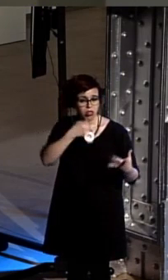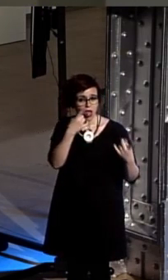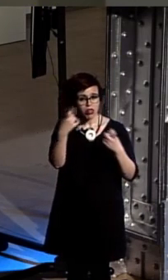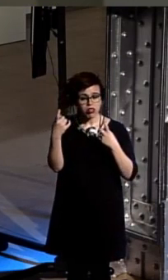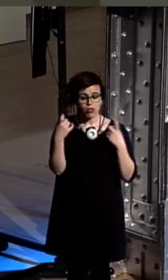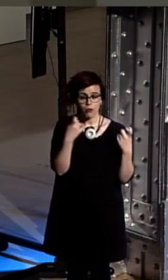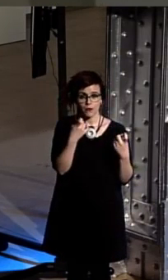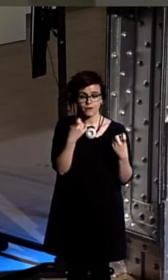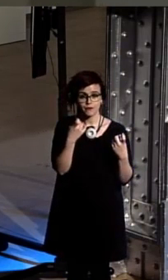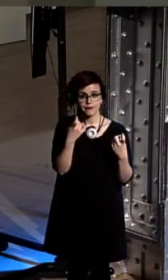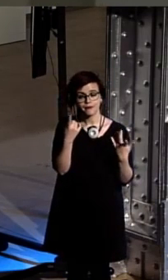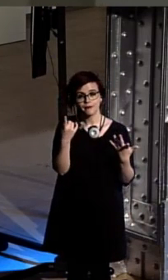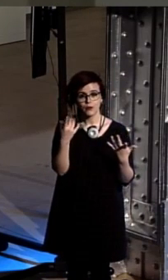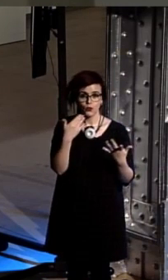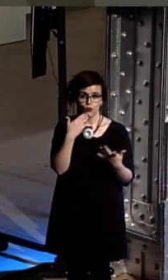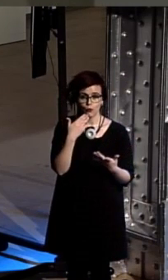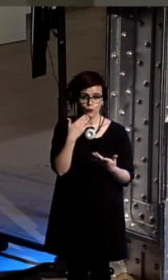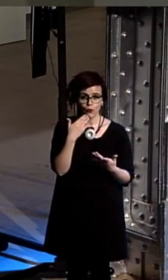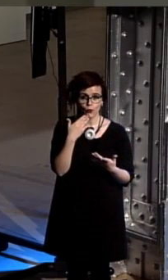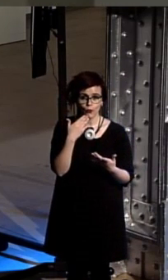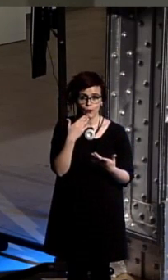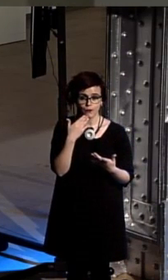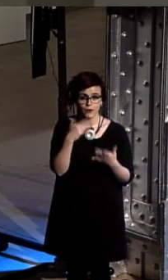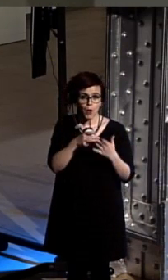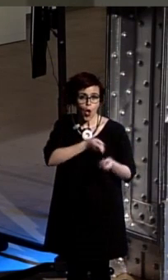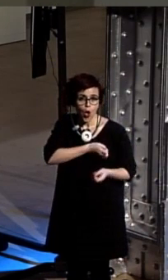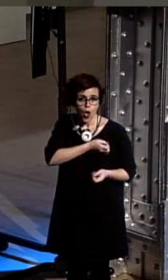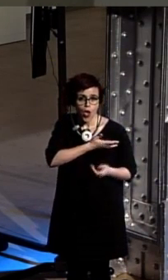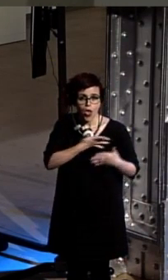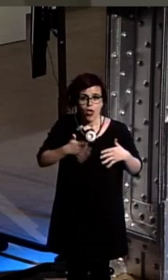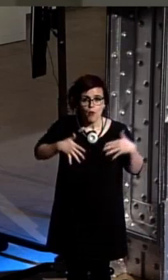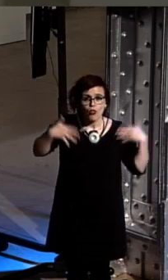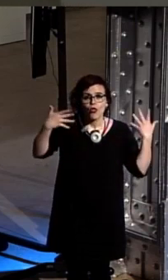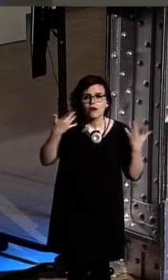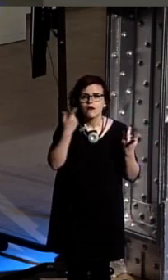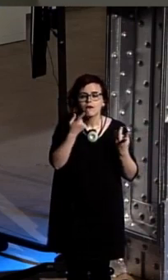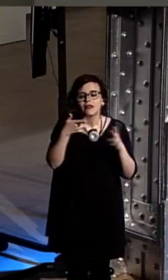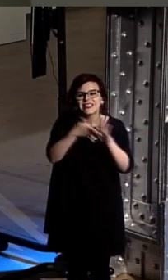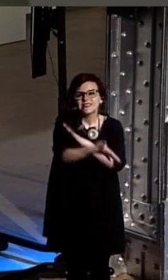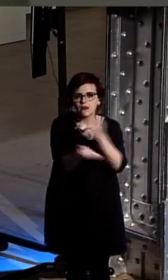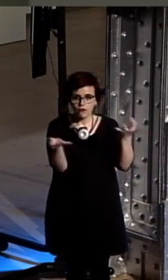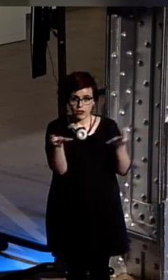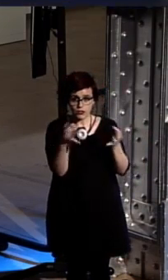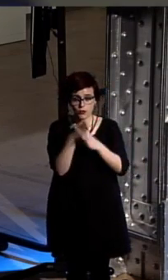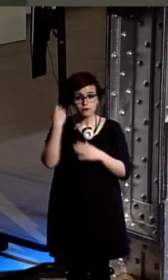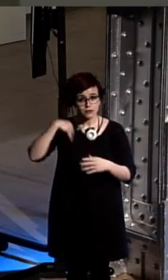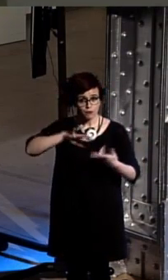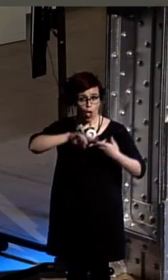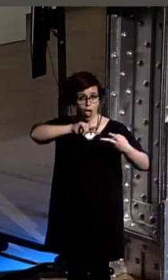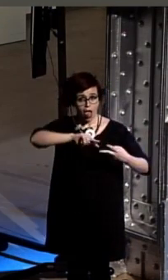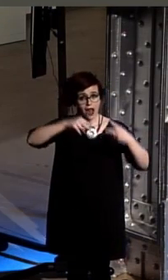a qué representan las emociones. Esta es la película Inside Out, del